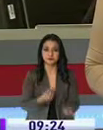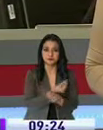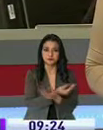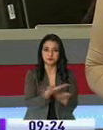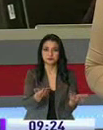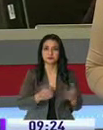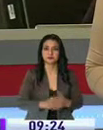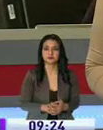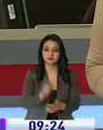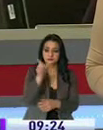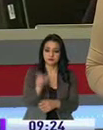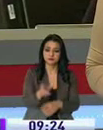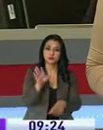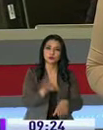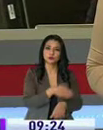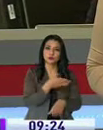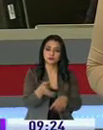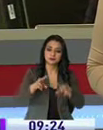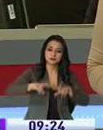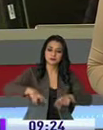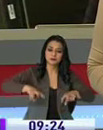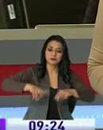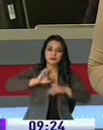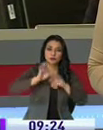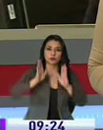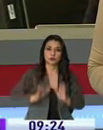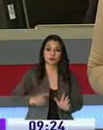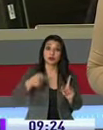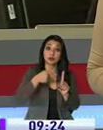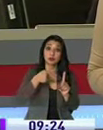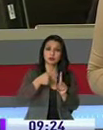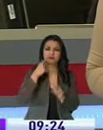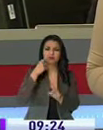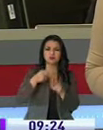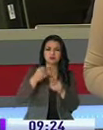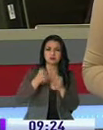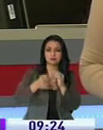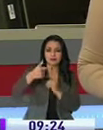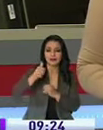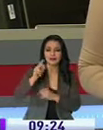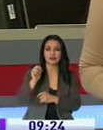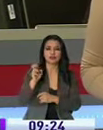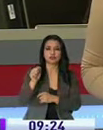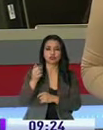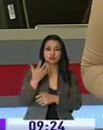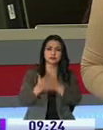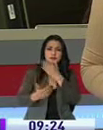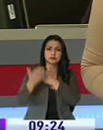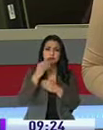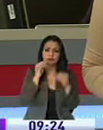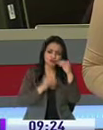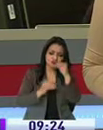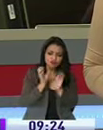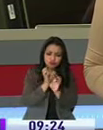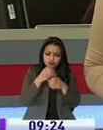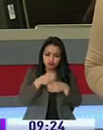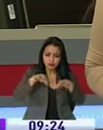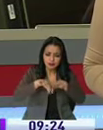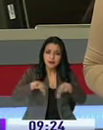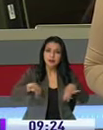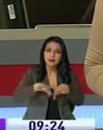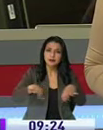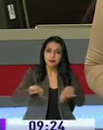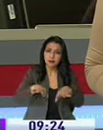Contamos que el músico e investigador ecuatoriano Schubert Ganchoso incursionó hace varios años en la creación de instrumentos musicales de caña